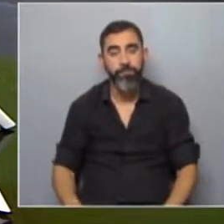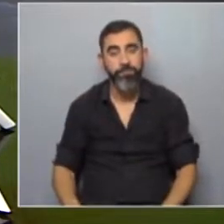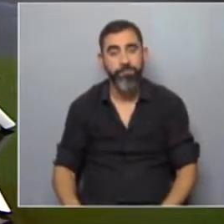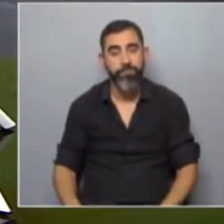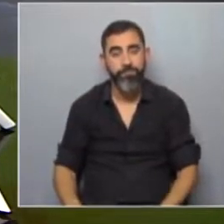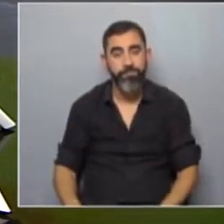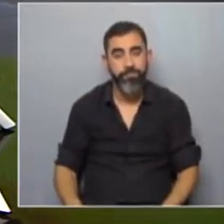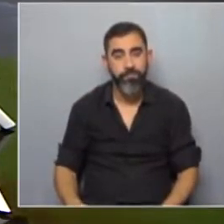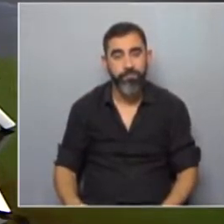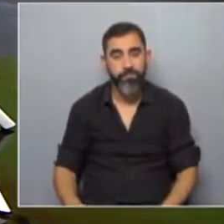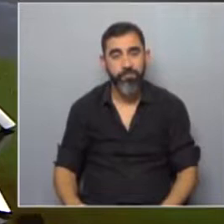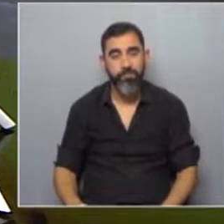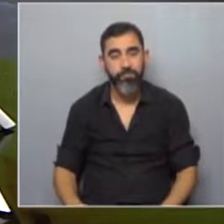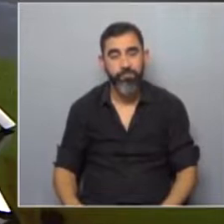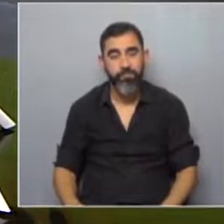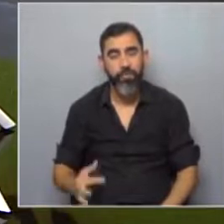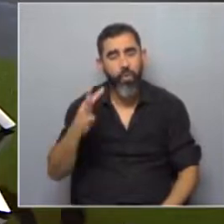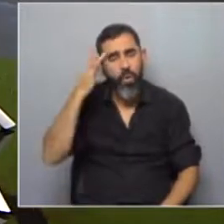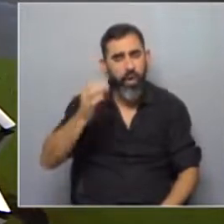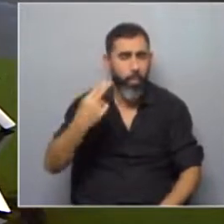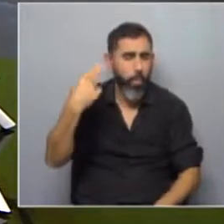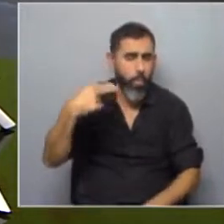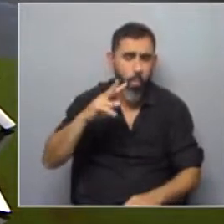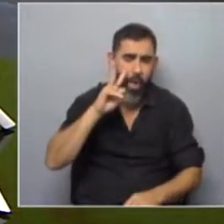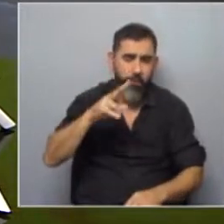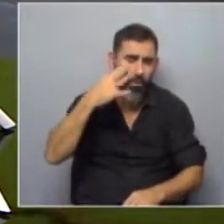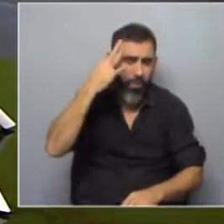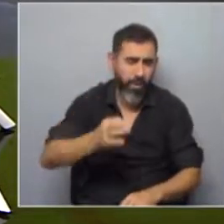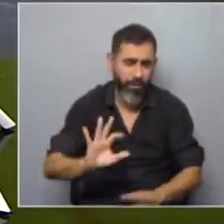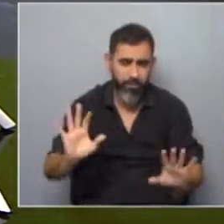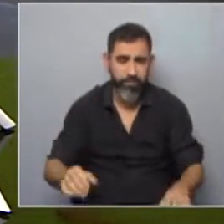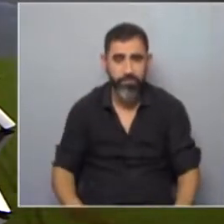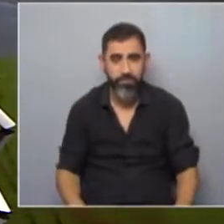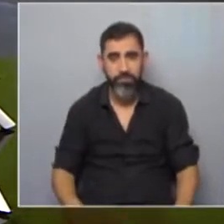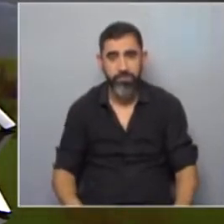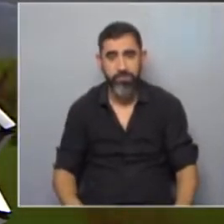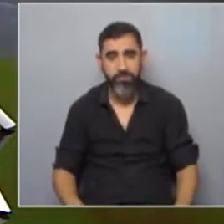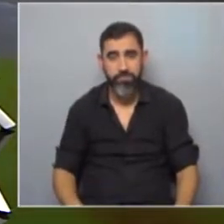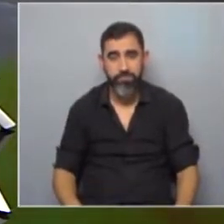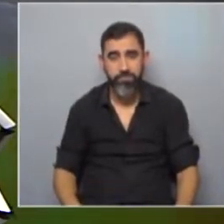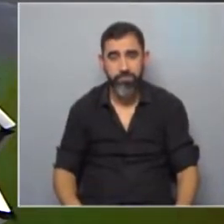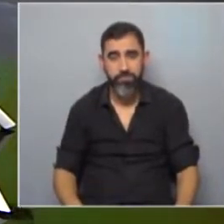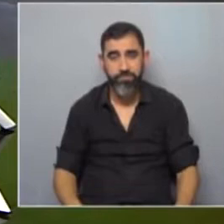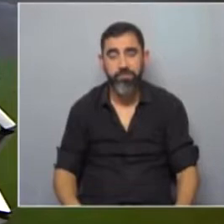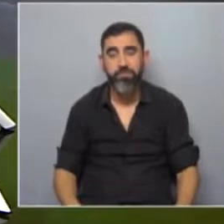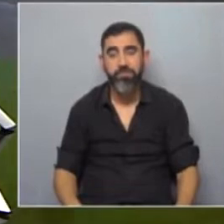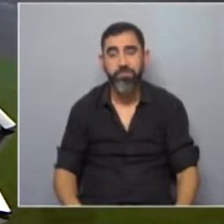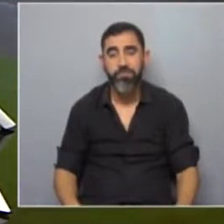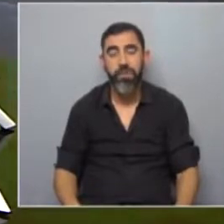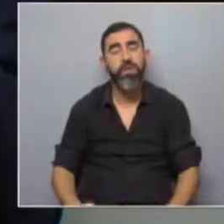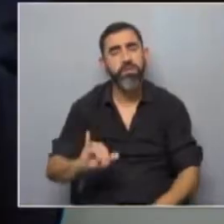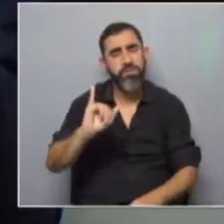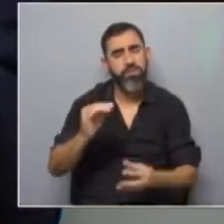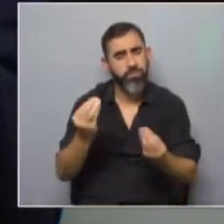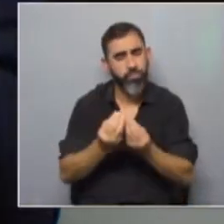Y bueno, y a veces ese encuentro no se da, uno no puede salir un sábado y decir, voy a ver un puma. Por lo general no sucede así. No, y de